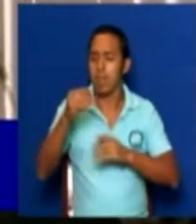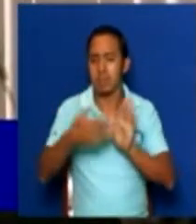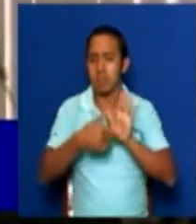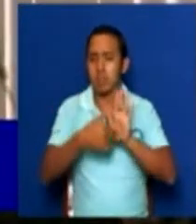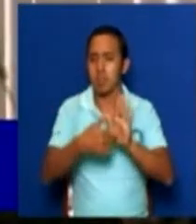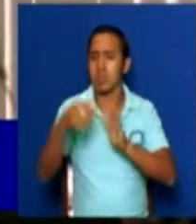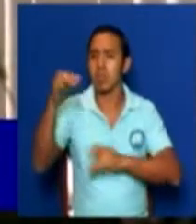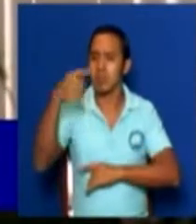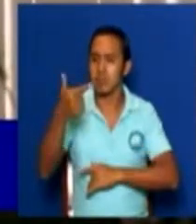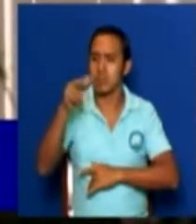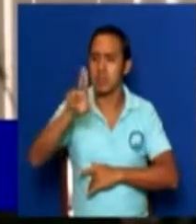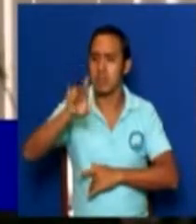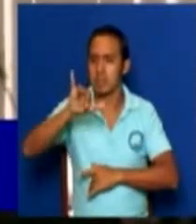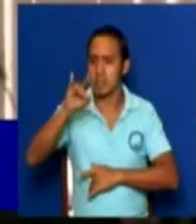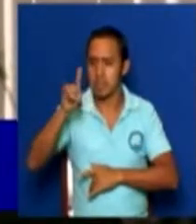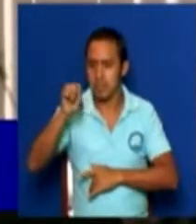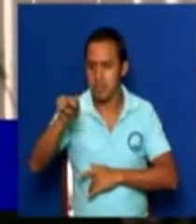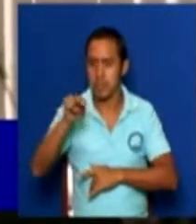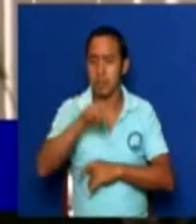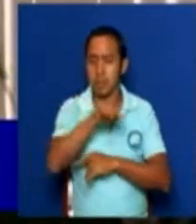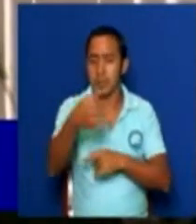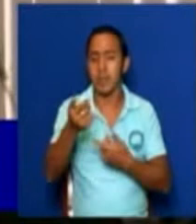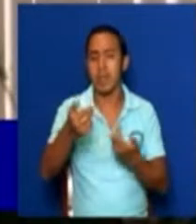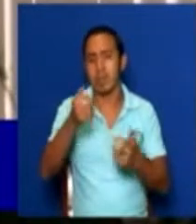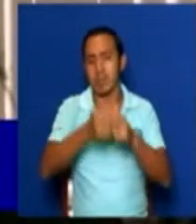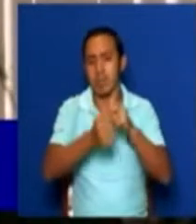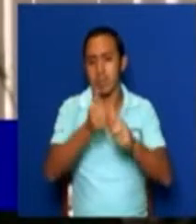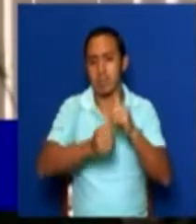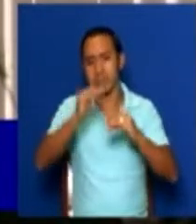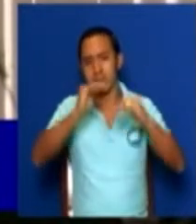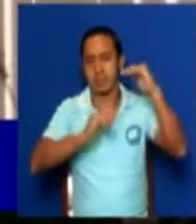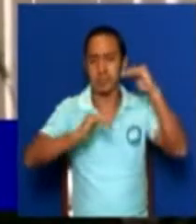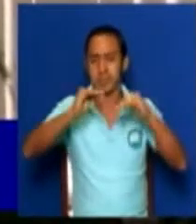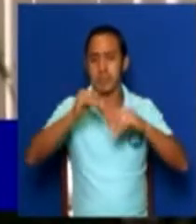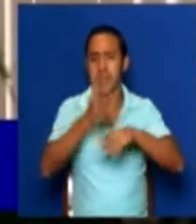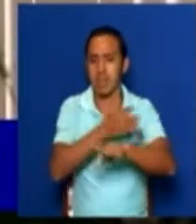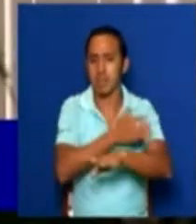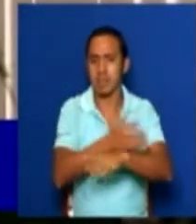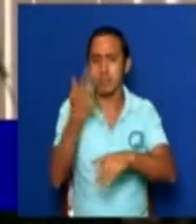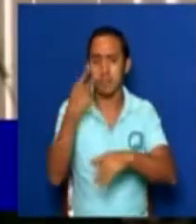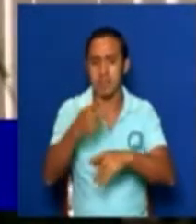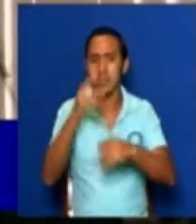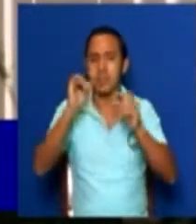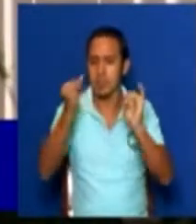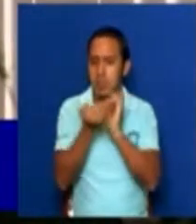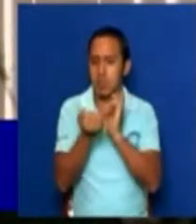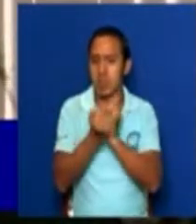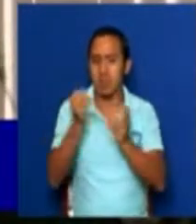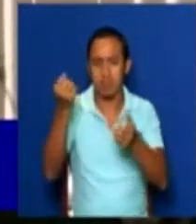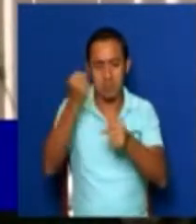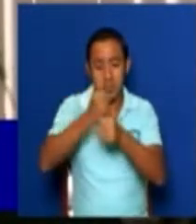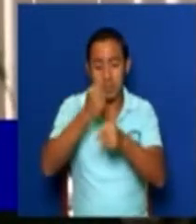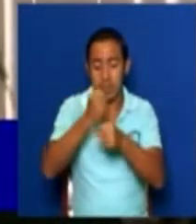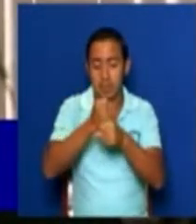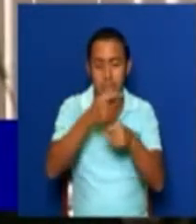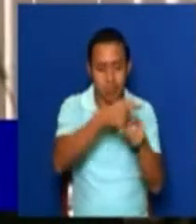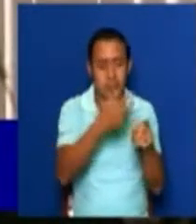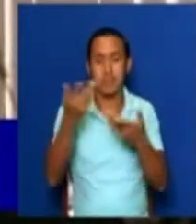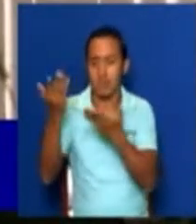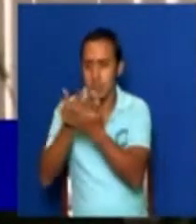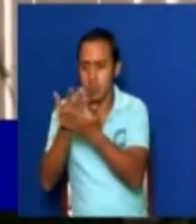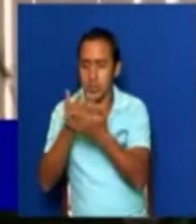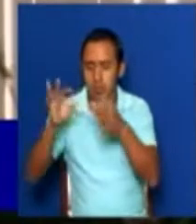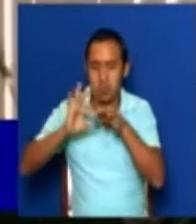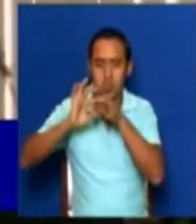posibilita reducir desajustes por calificación, lo que veíamos, ¿verdad? Les permite también seguirse formando, una formación